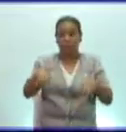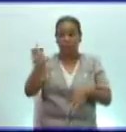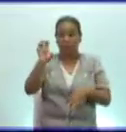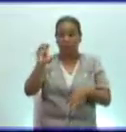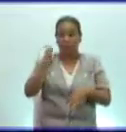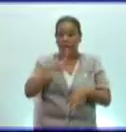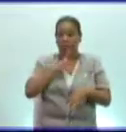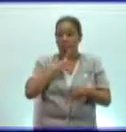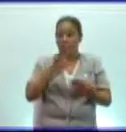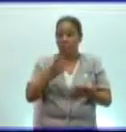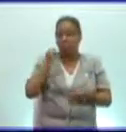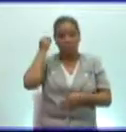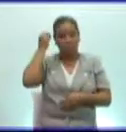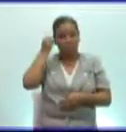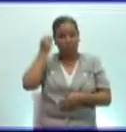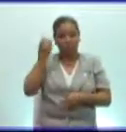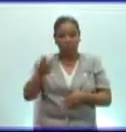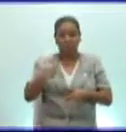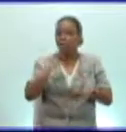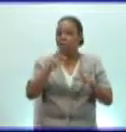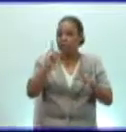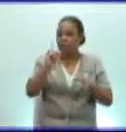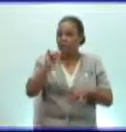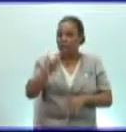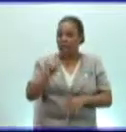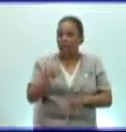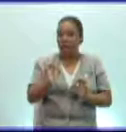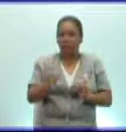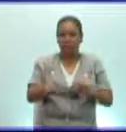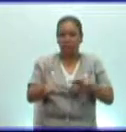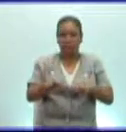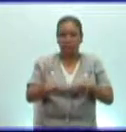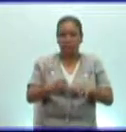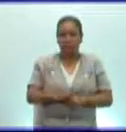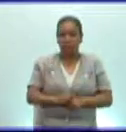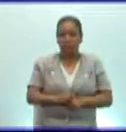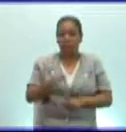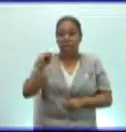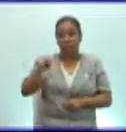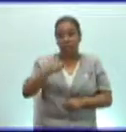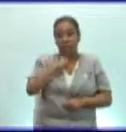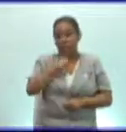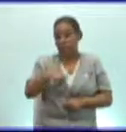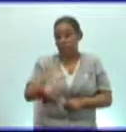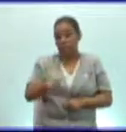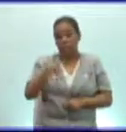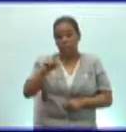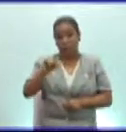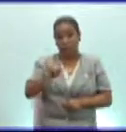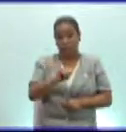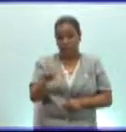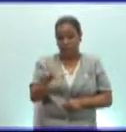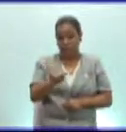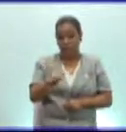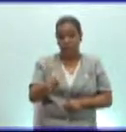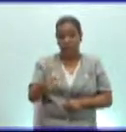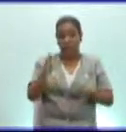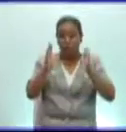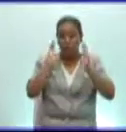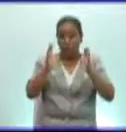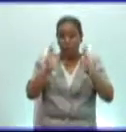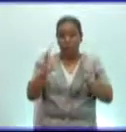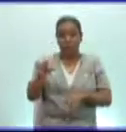podríamos pensar de una constante de equilibrio. En este caso, esta constante de equilibrio, KI, pues sería la concentración de los